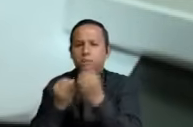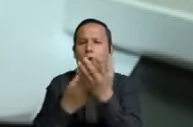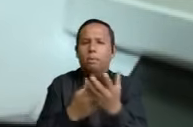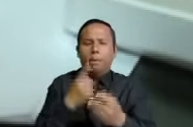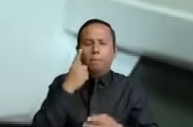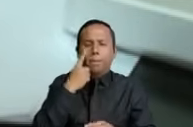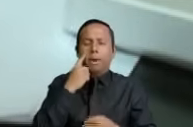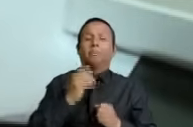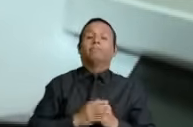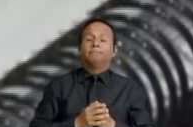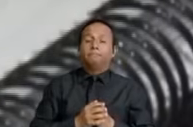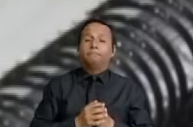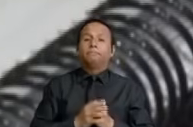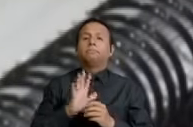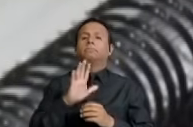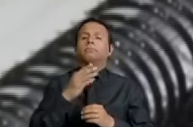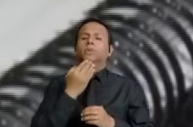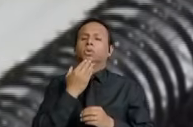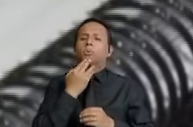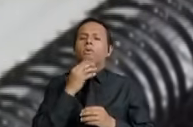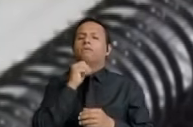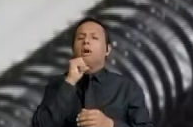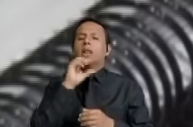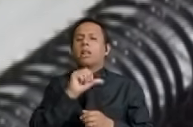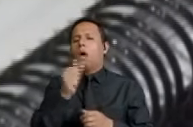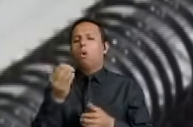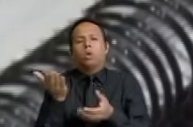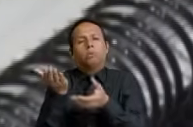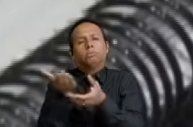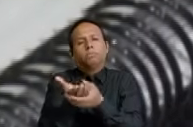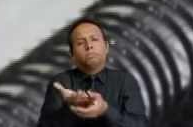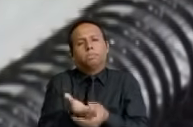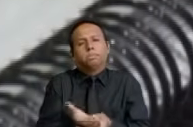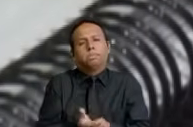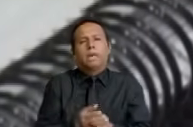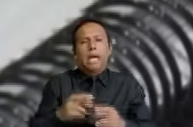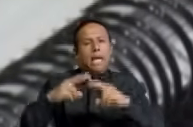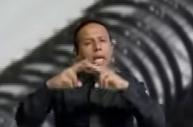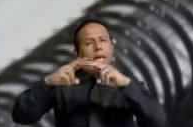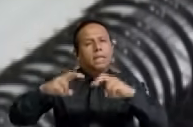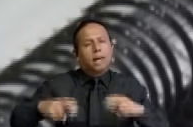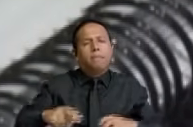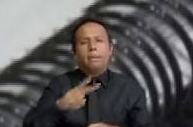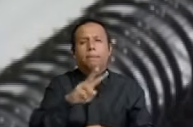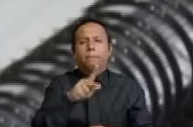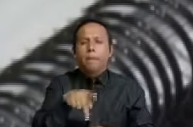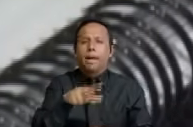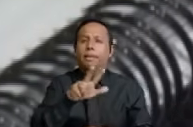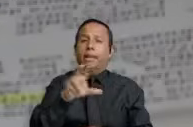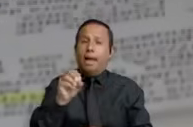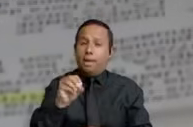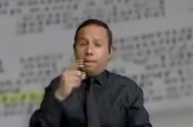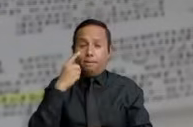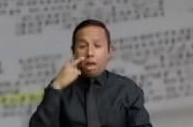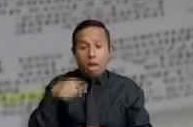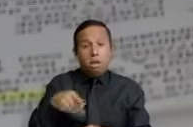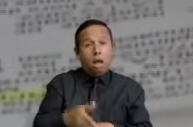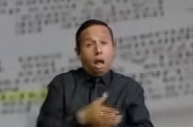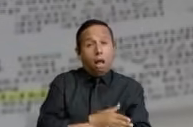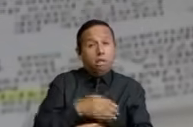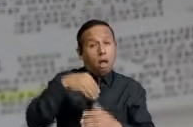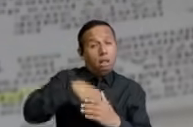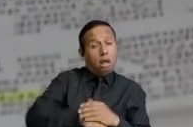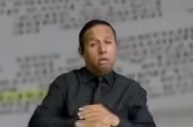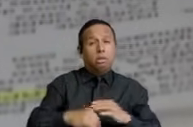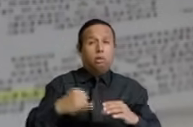incorporarse los resultados de otras pericias como el examen p30 para determinar presencia de líquido seminal en la víctima así